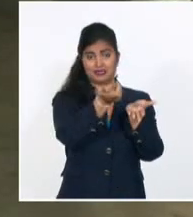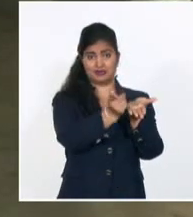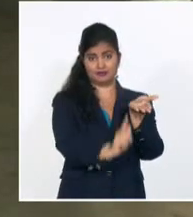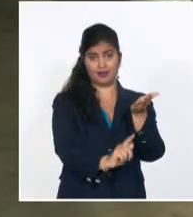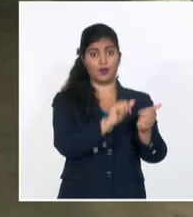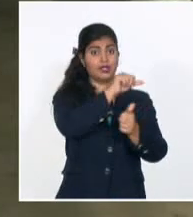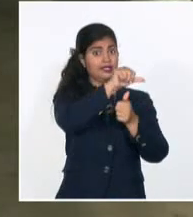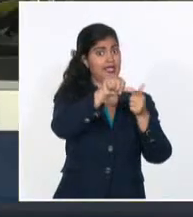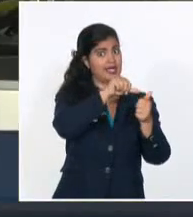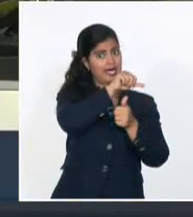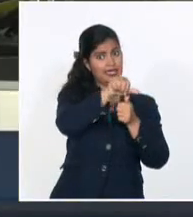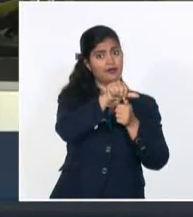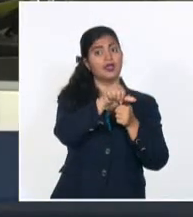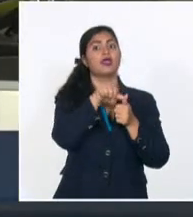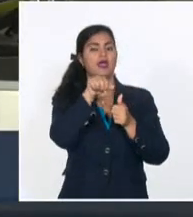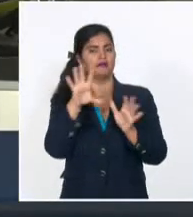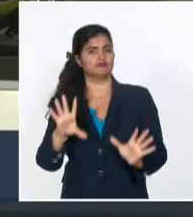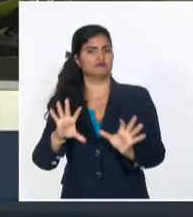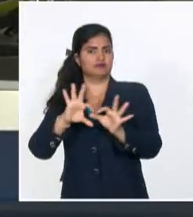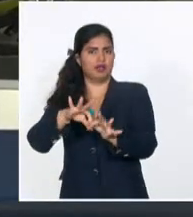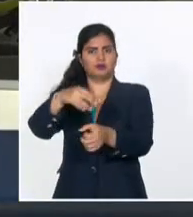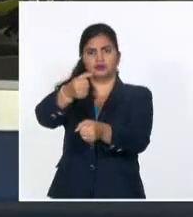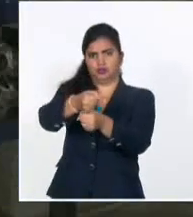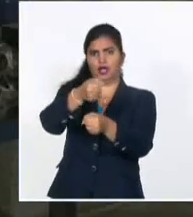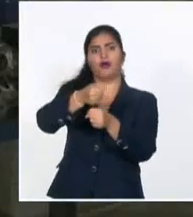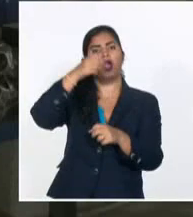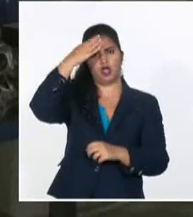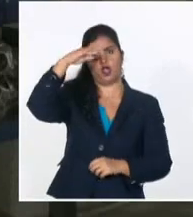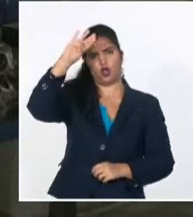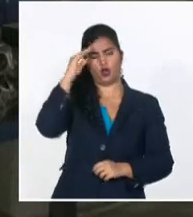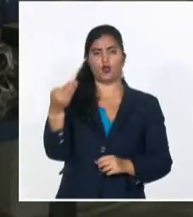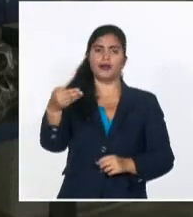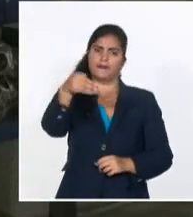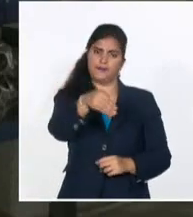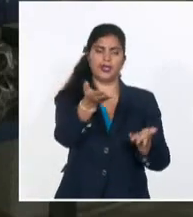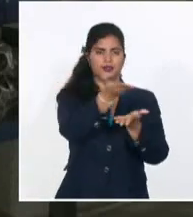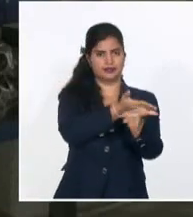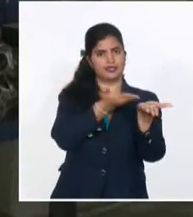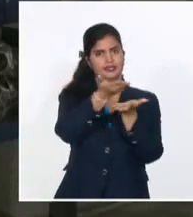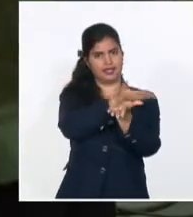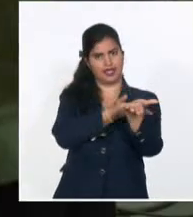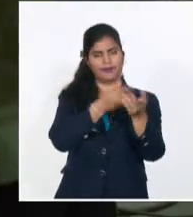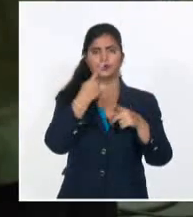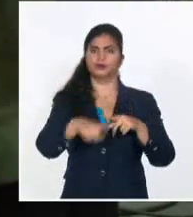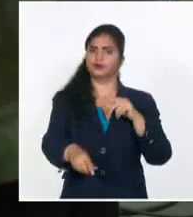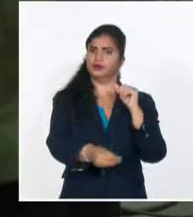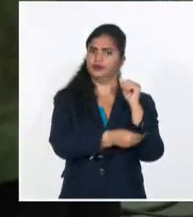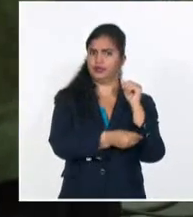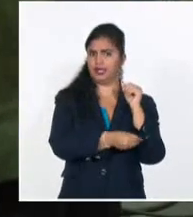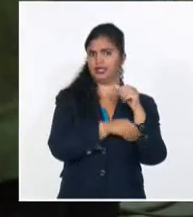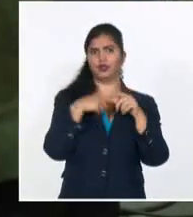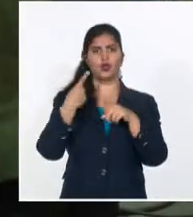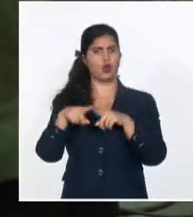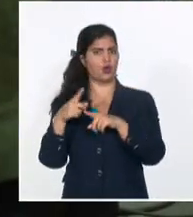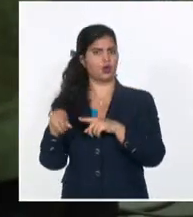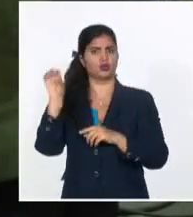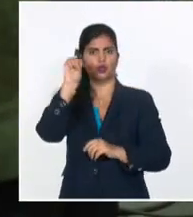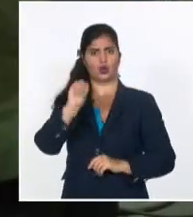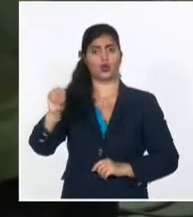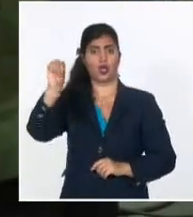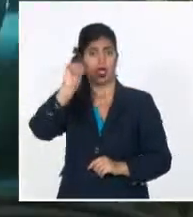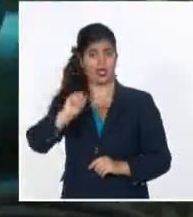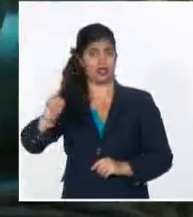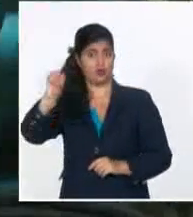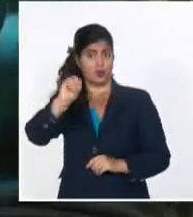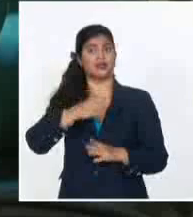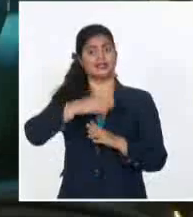identifica y está presente en nuevos mercados de venta en el país. Para ello también potencia el encadenamiento con actores de la industria automotriz de Santiago